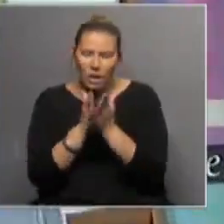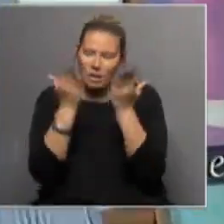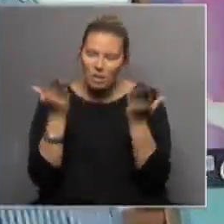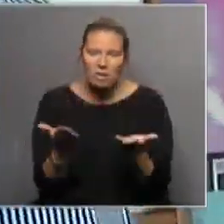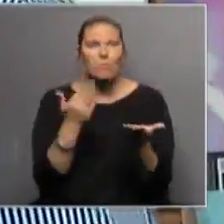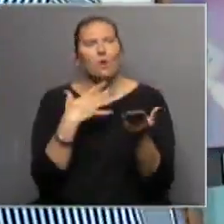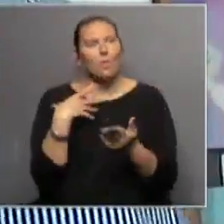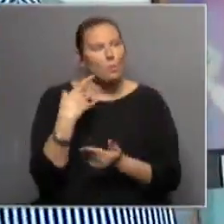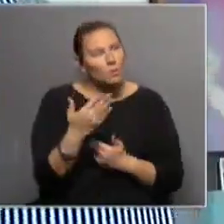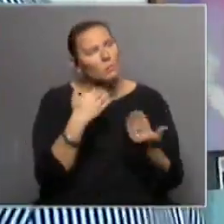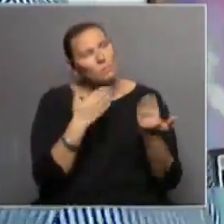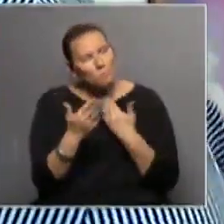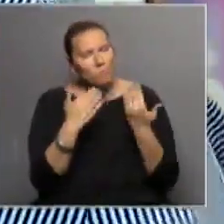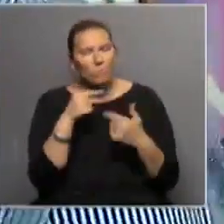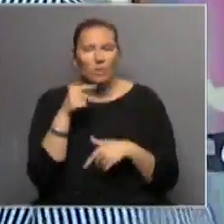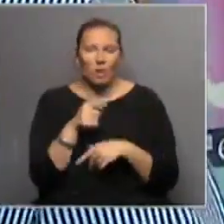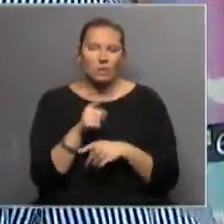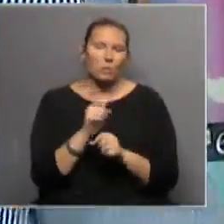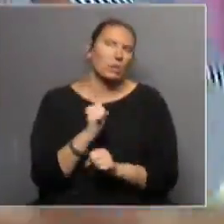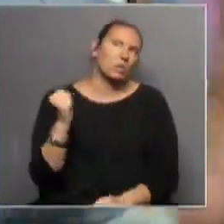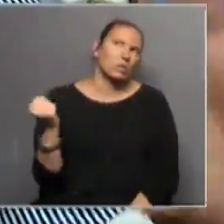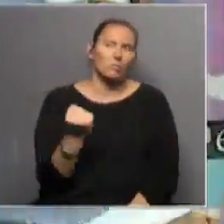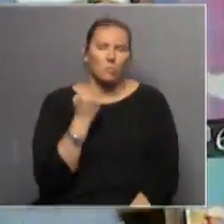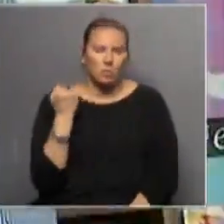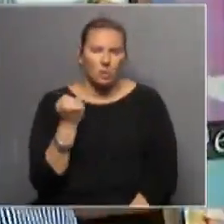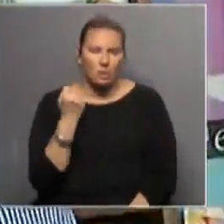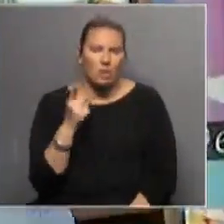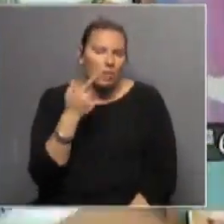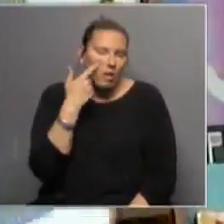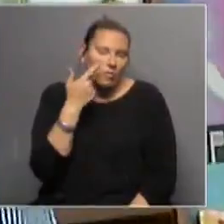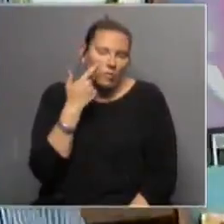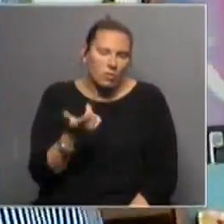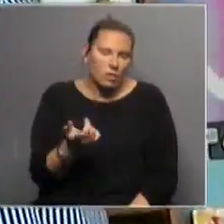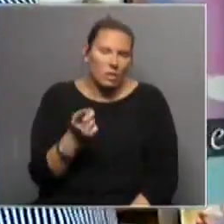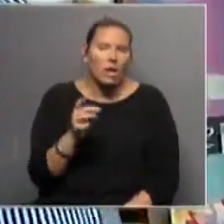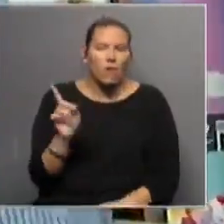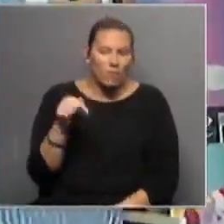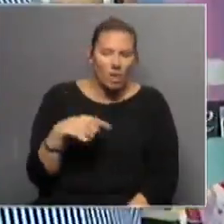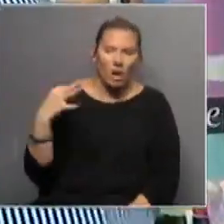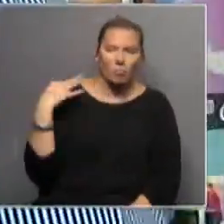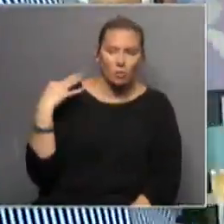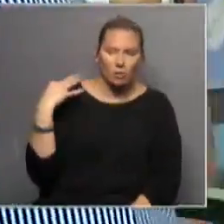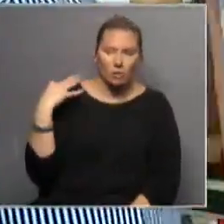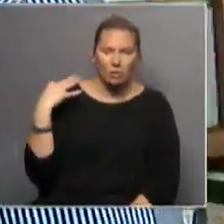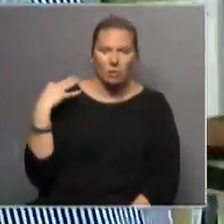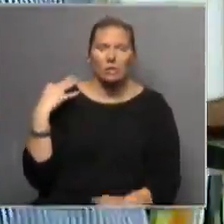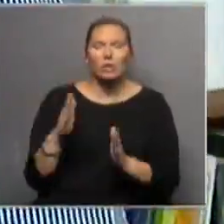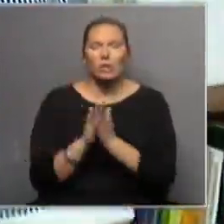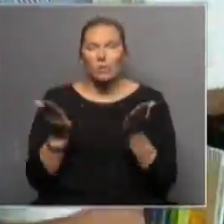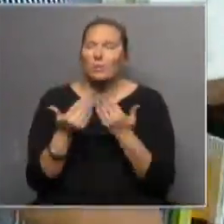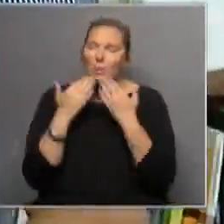Leo en este caso, eso es intransferible. Hay que vivirlo. Les recomiendo venir a Pocitó Libros. Muchas gracias,